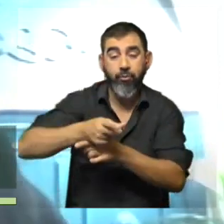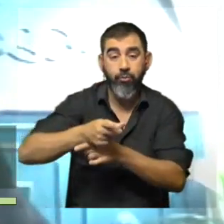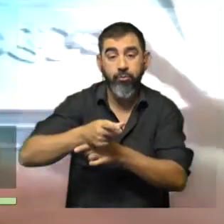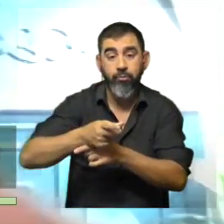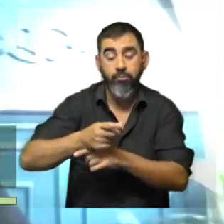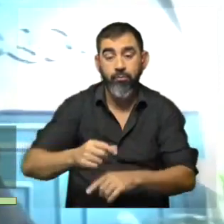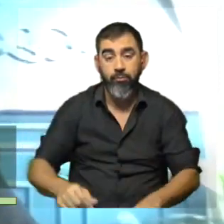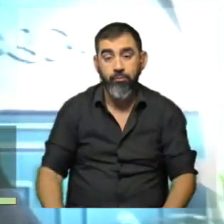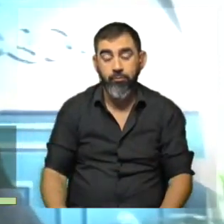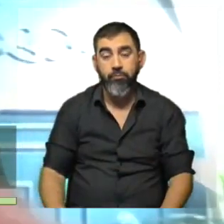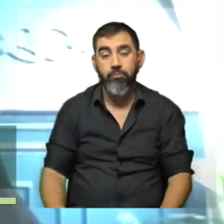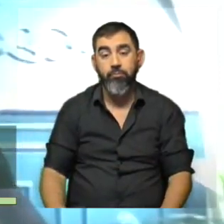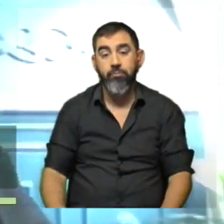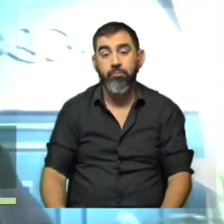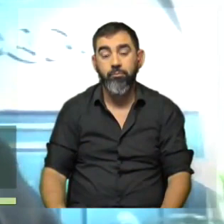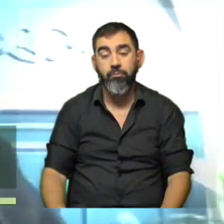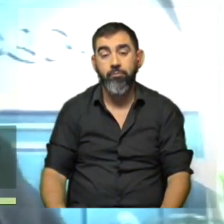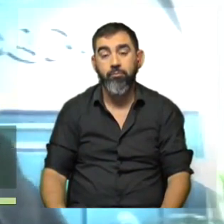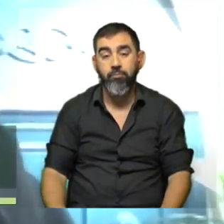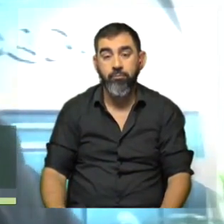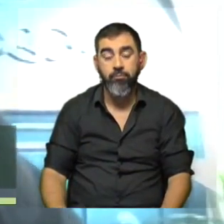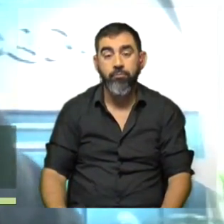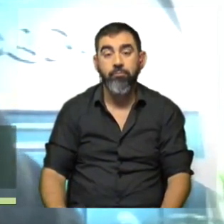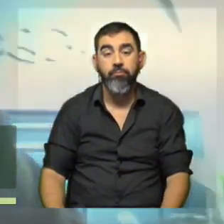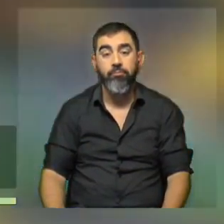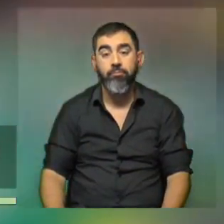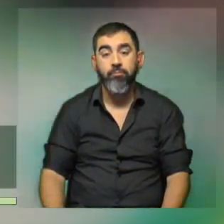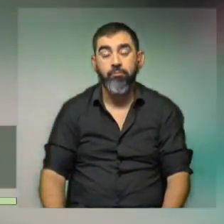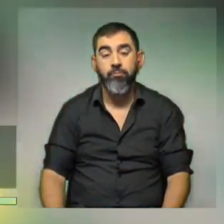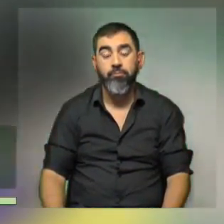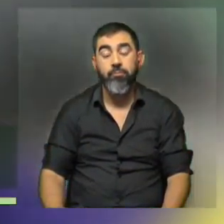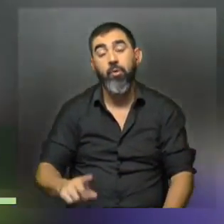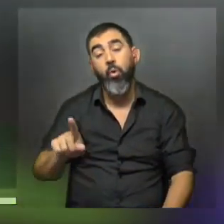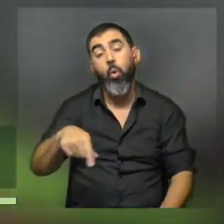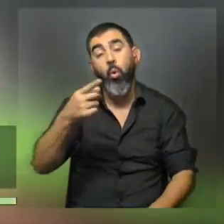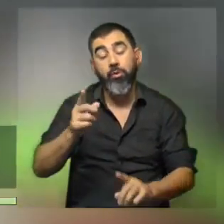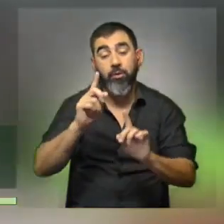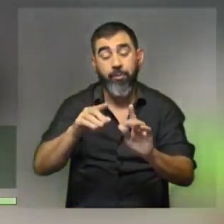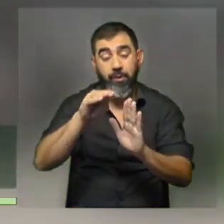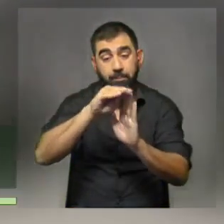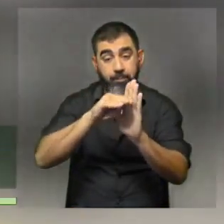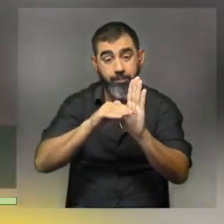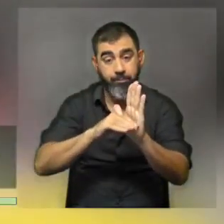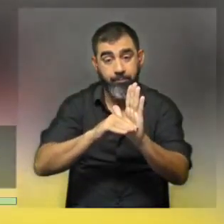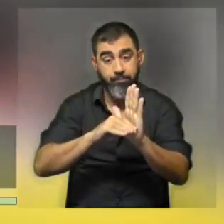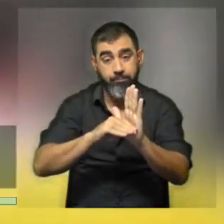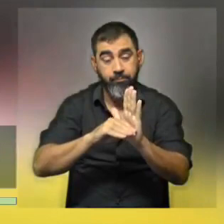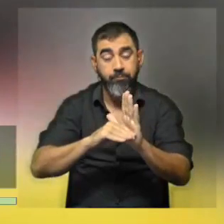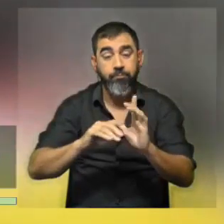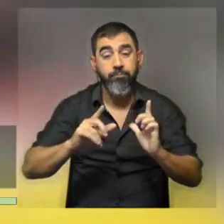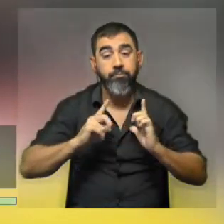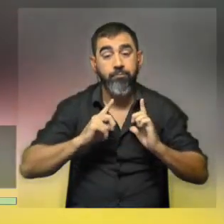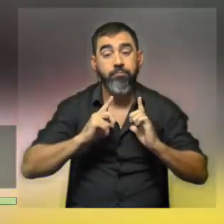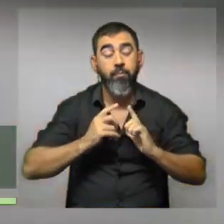someter al corte completa y otra otra que es Trump que tenemos que observar